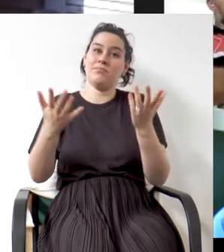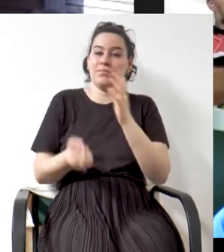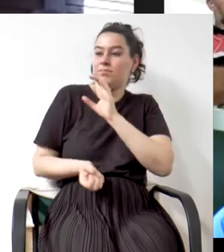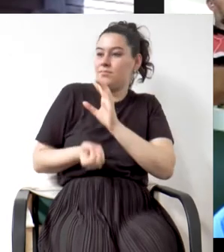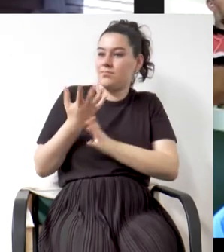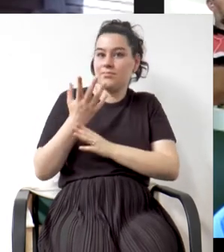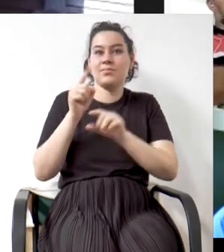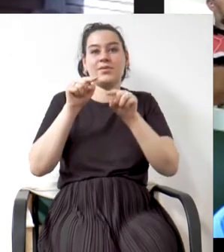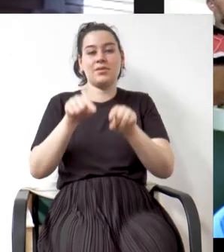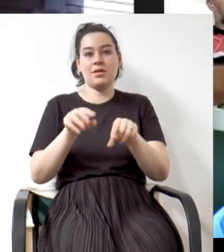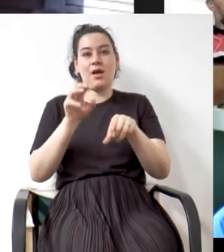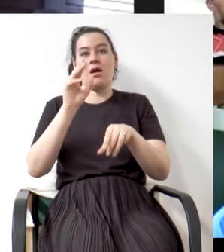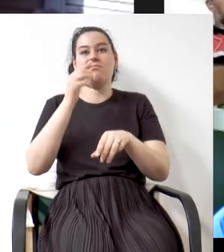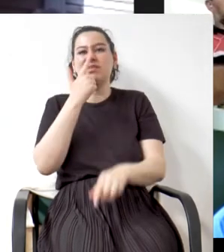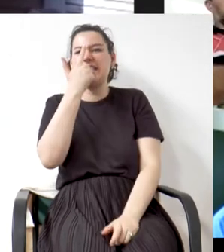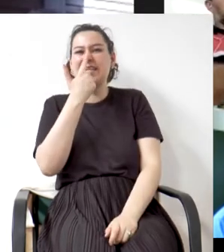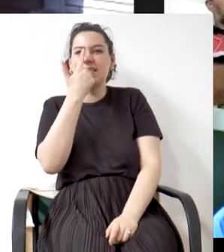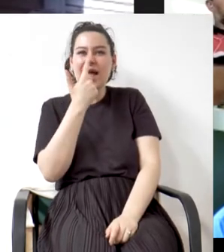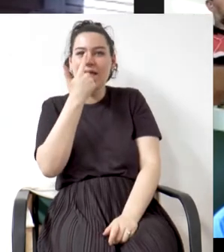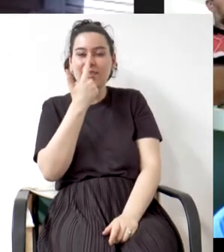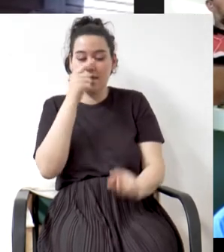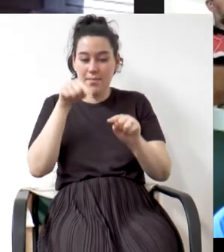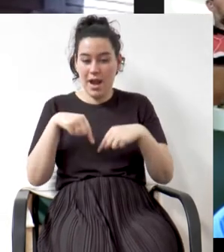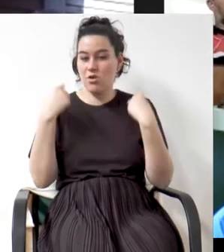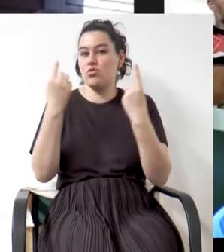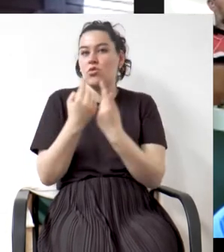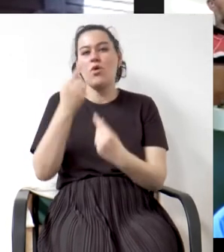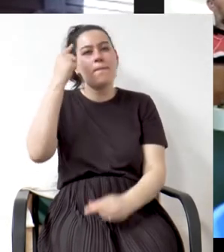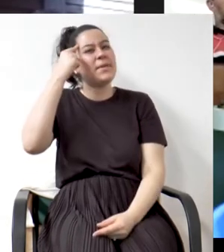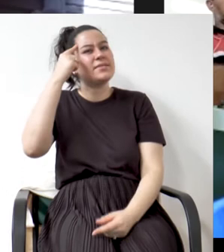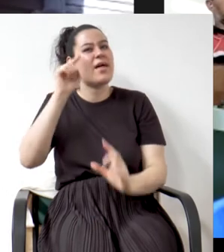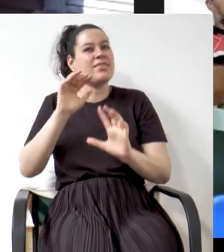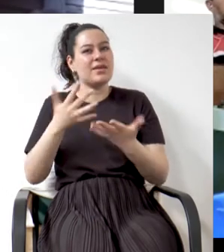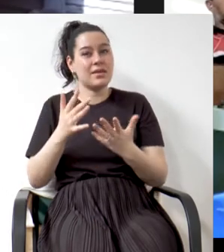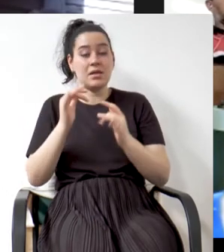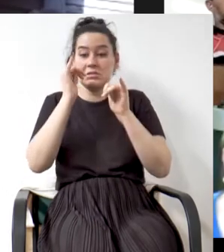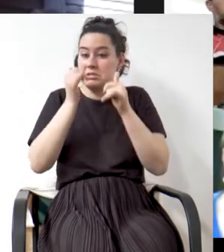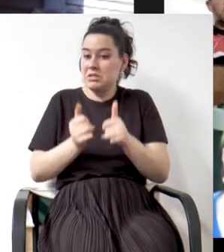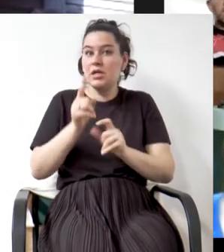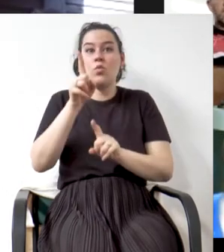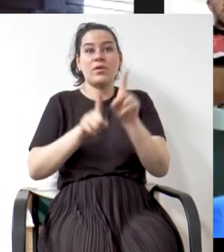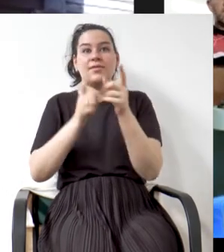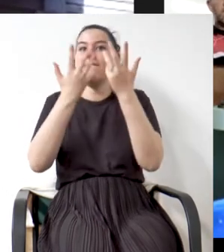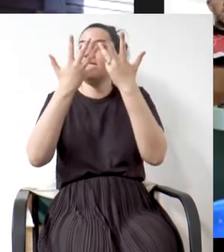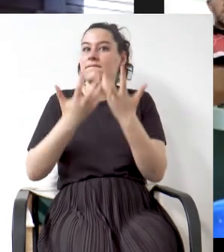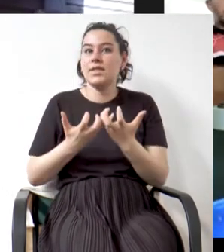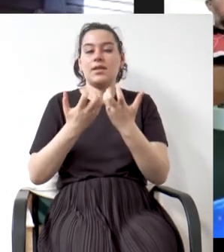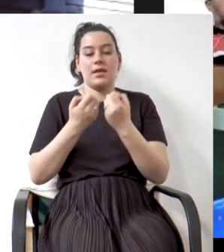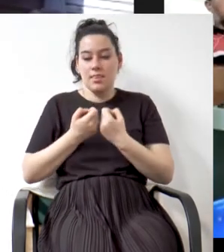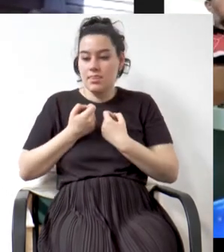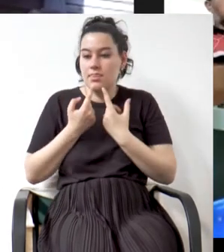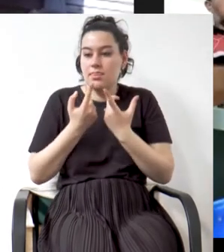Y parte de las cosas interesantes para esta mesa es pensar que si la universidad quiere apostar tanto a los